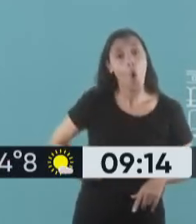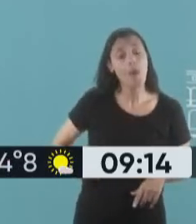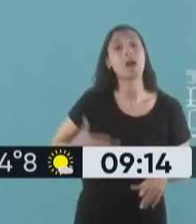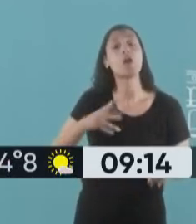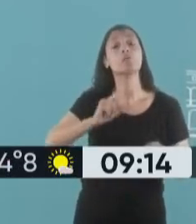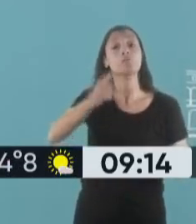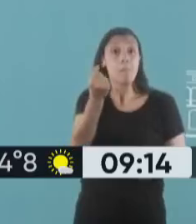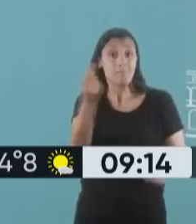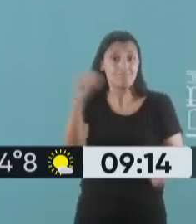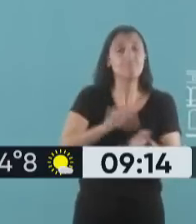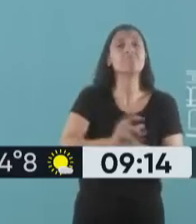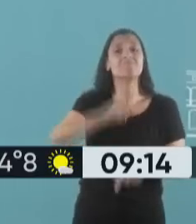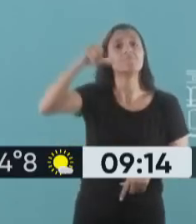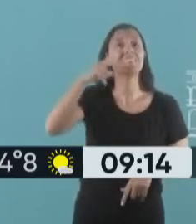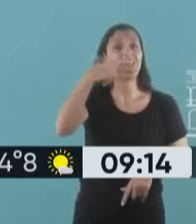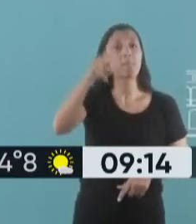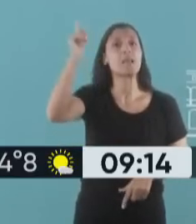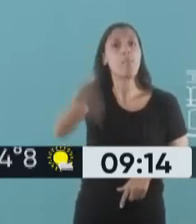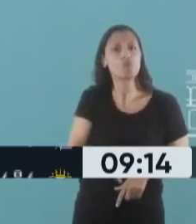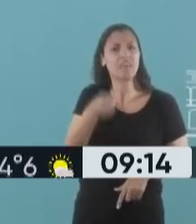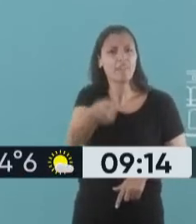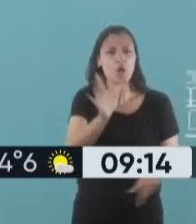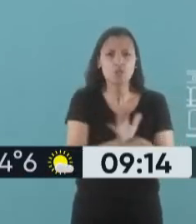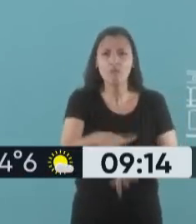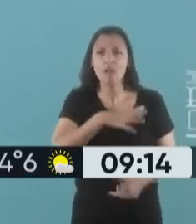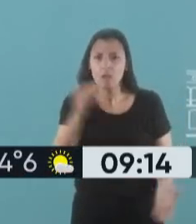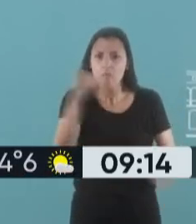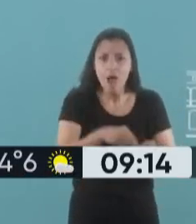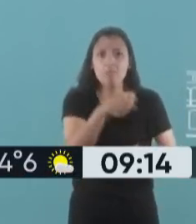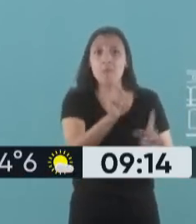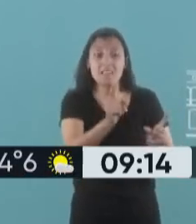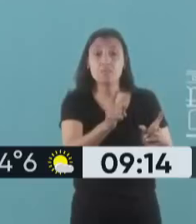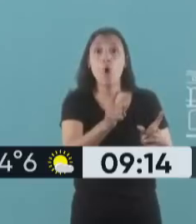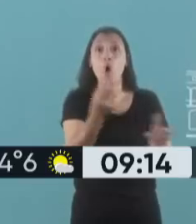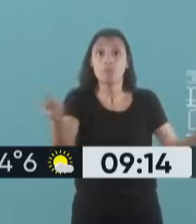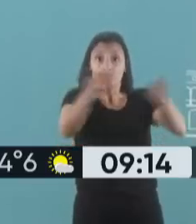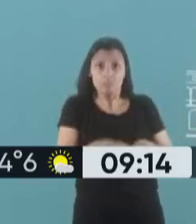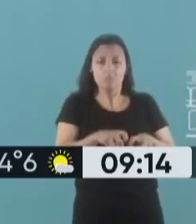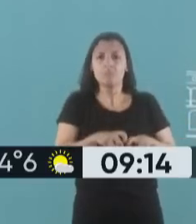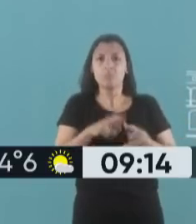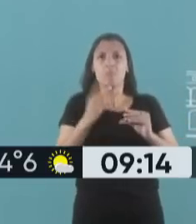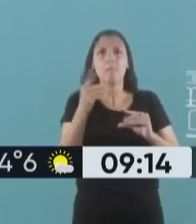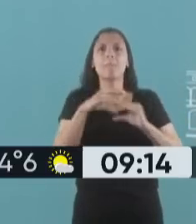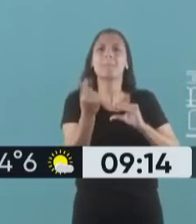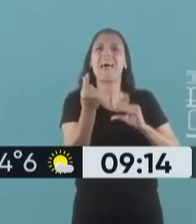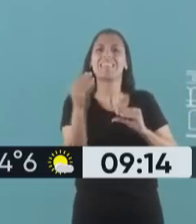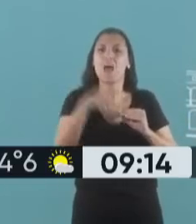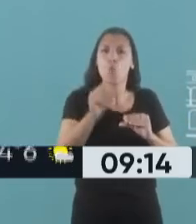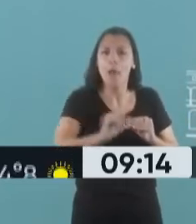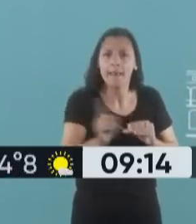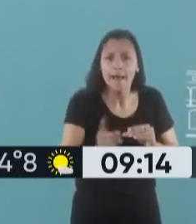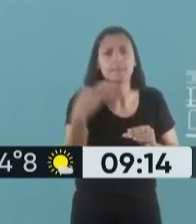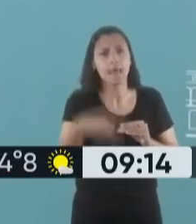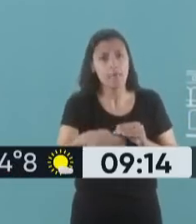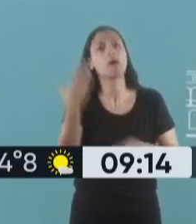3.000% las tarifas y evidentemente eso no les alcanzó para poder usar eso para invertir. Durante muchísimo tiempo las tarifas